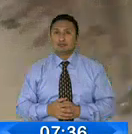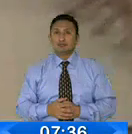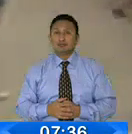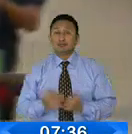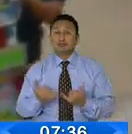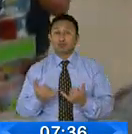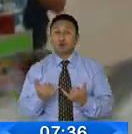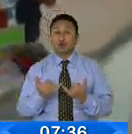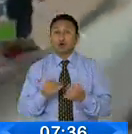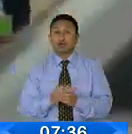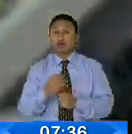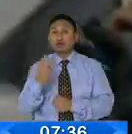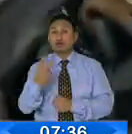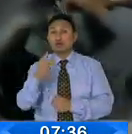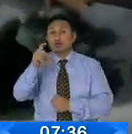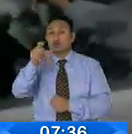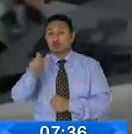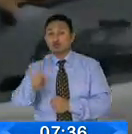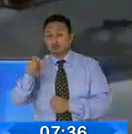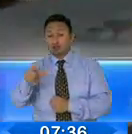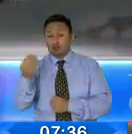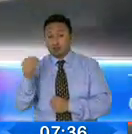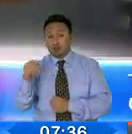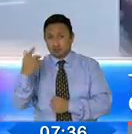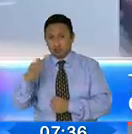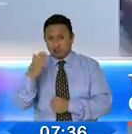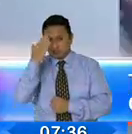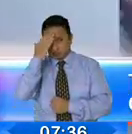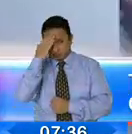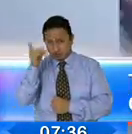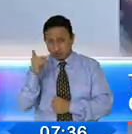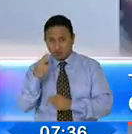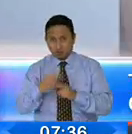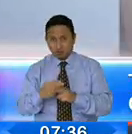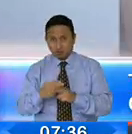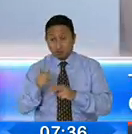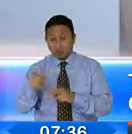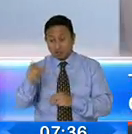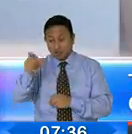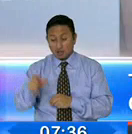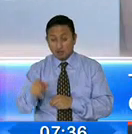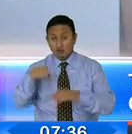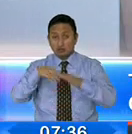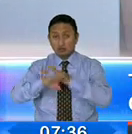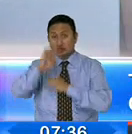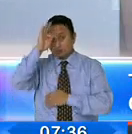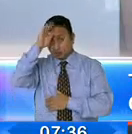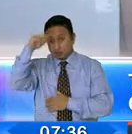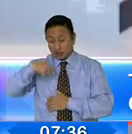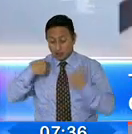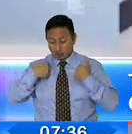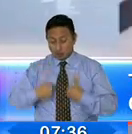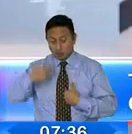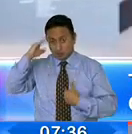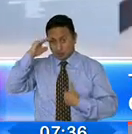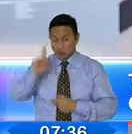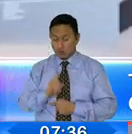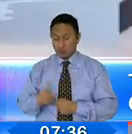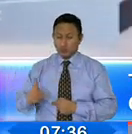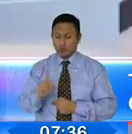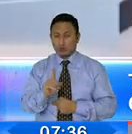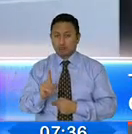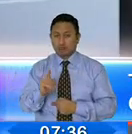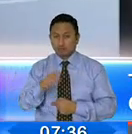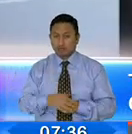menores de edad que ya estarían identificados ellos serían quienes ingresaron vestidos con uniforme policial y